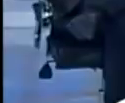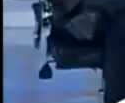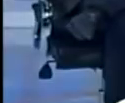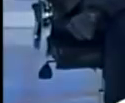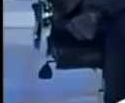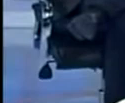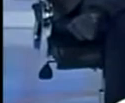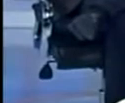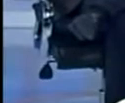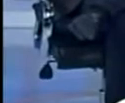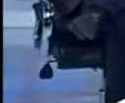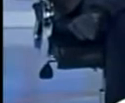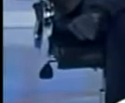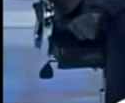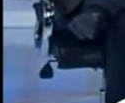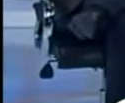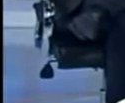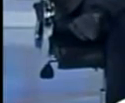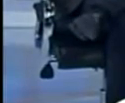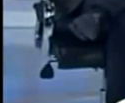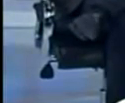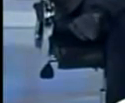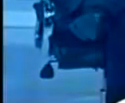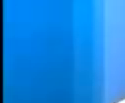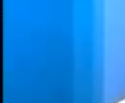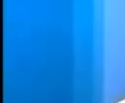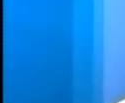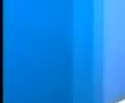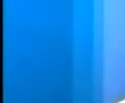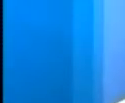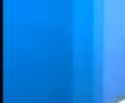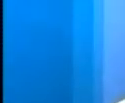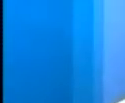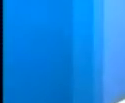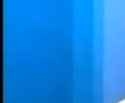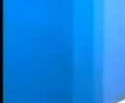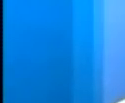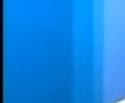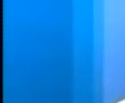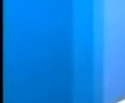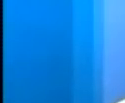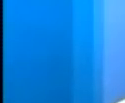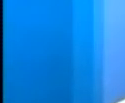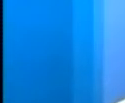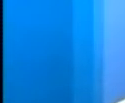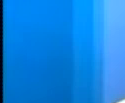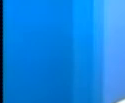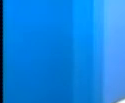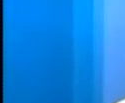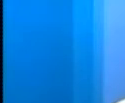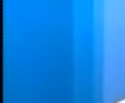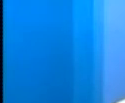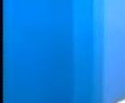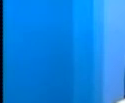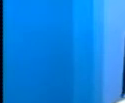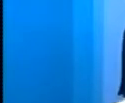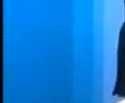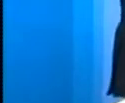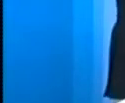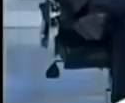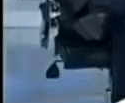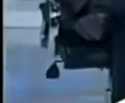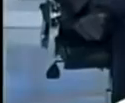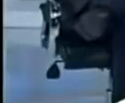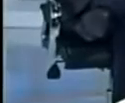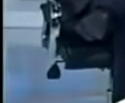está impecable. No, es genética. No, ¿qué genética? Acá tiene que hacer 1.500 abdominales por día y no comer una como ni un muchas pan. Horas de gimnasio. No, estoy seguro